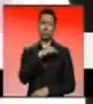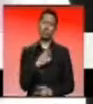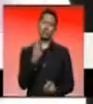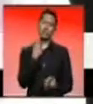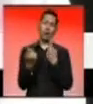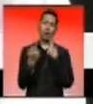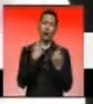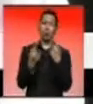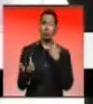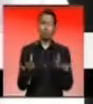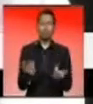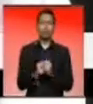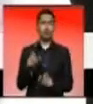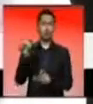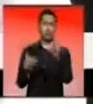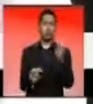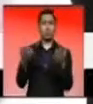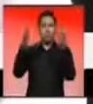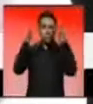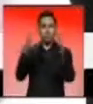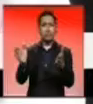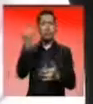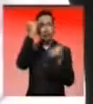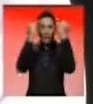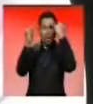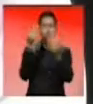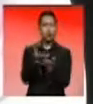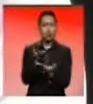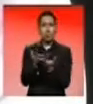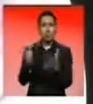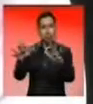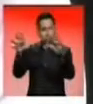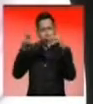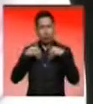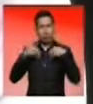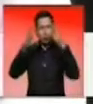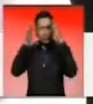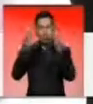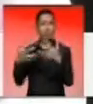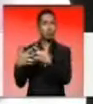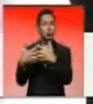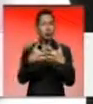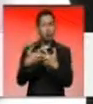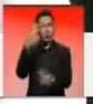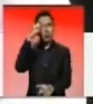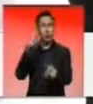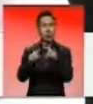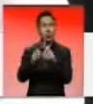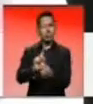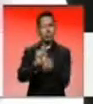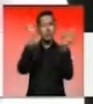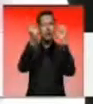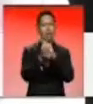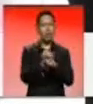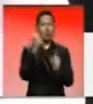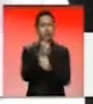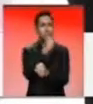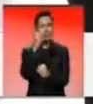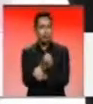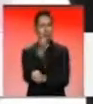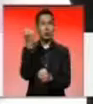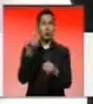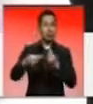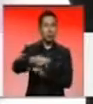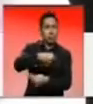diálogos en los que he escuchado sus ideas y sus propuestas para construir juntos un acuerdo nacional por el empleo, la